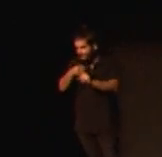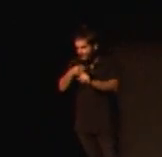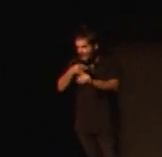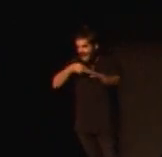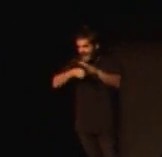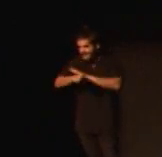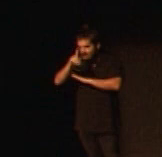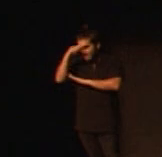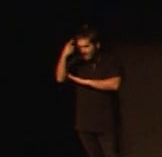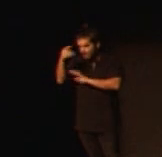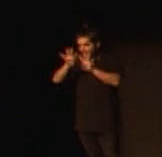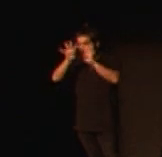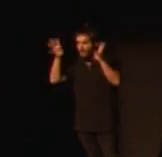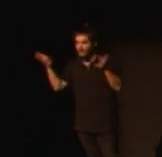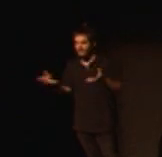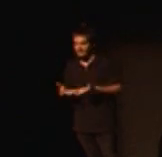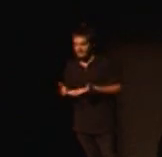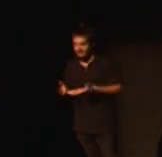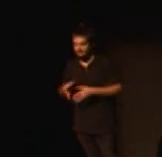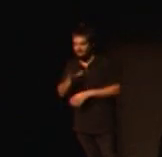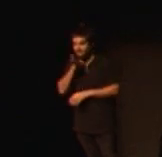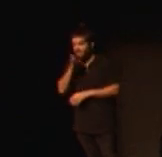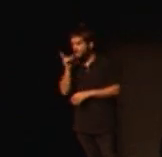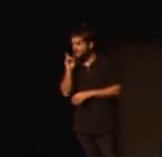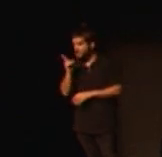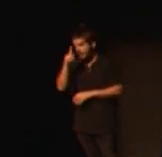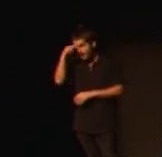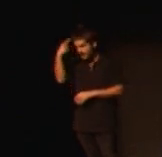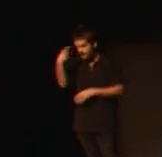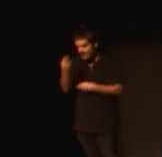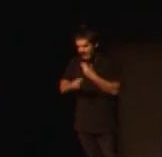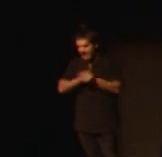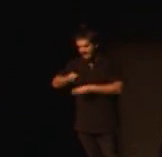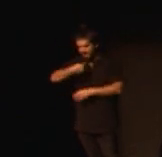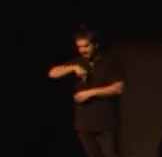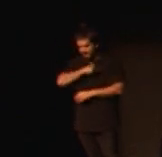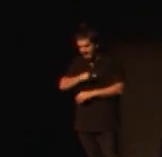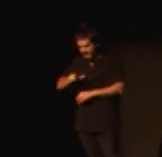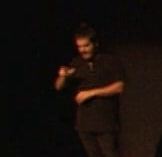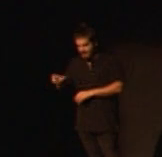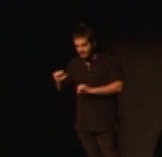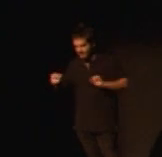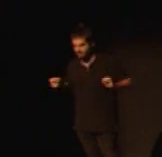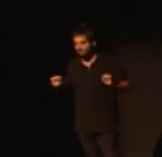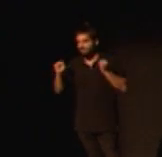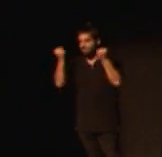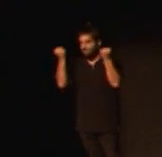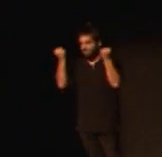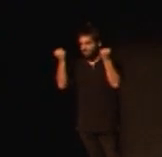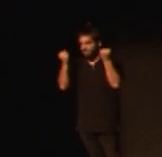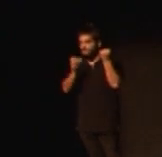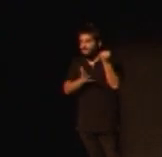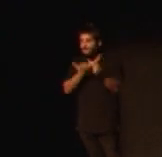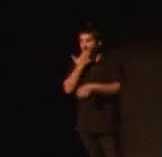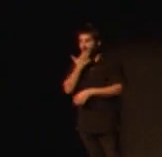universal, porque solamente la cultura nos ha permitido sobrevivir a episodios tan terribles como el que hemos tenido con la